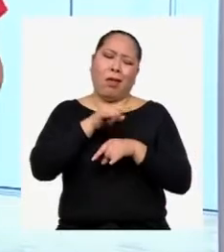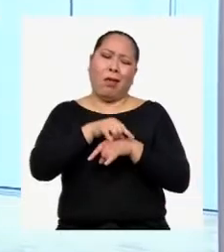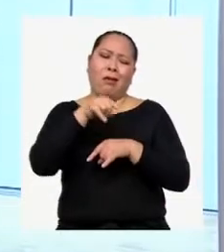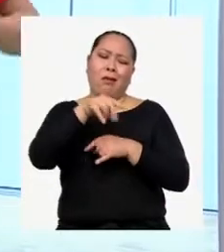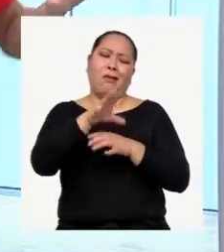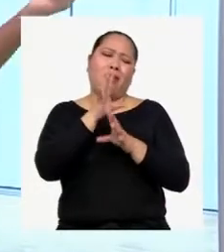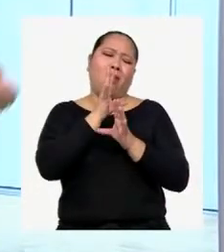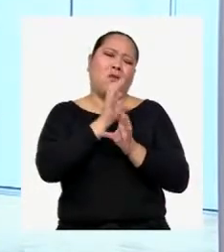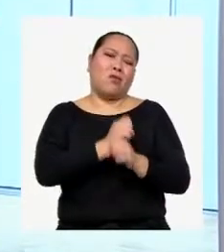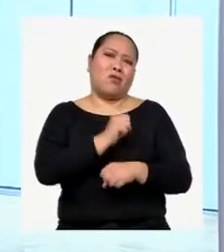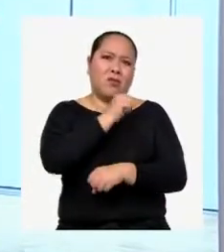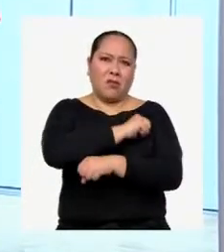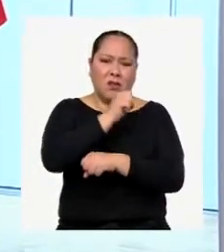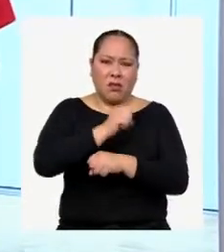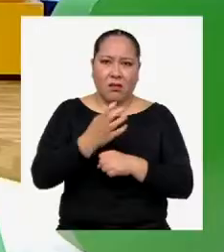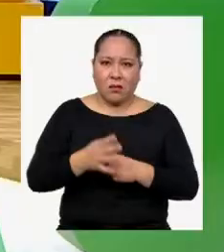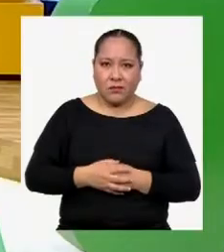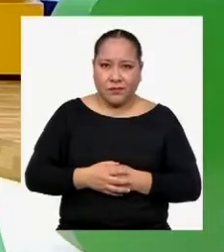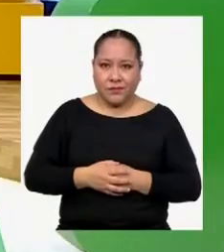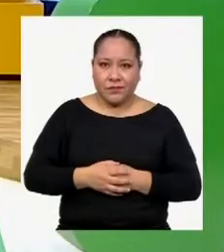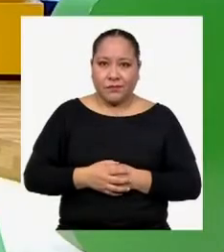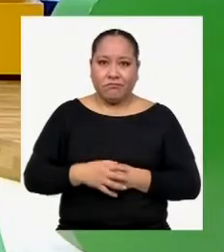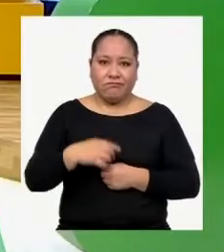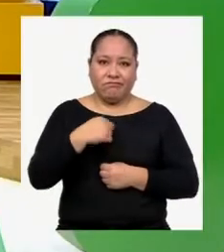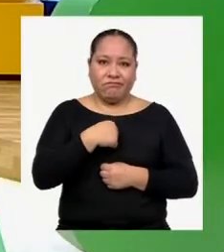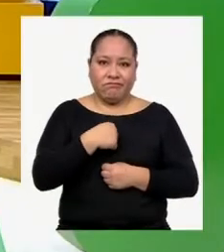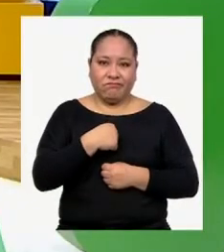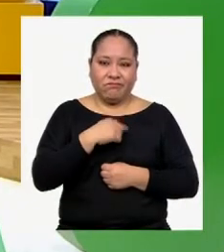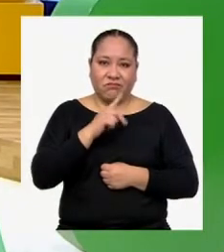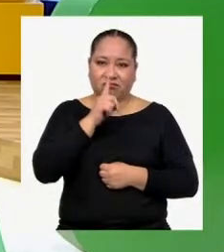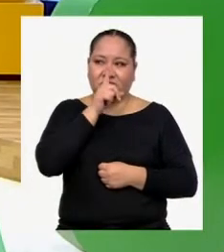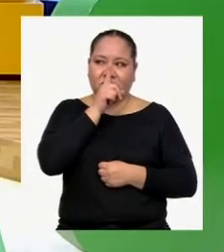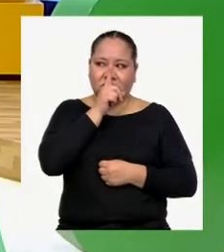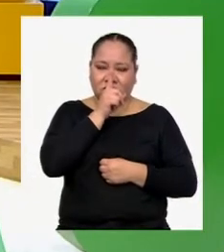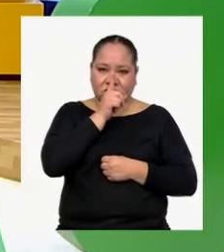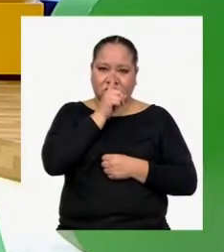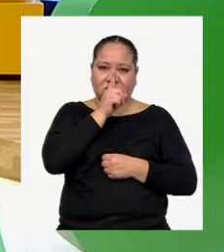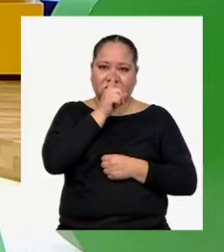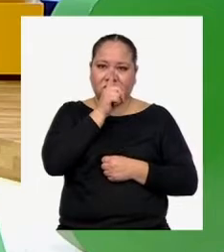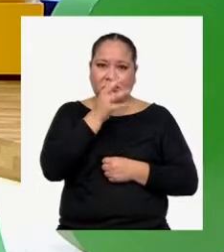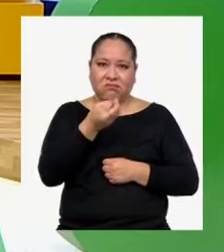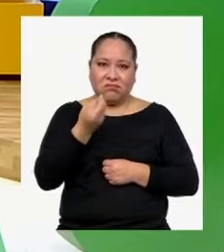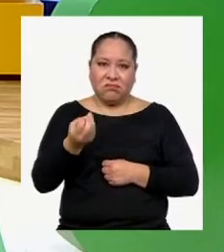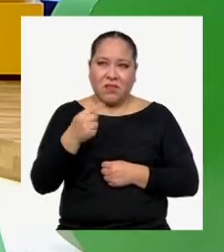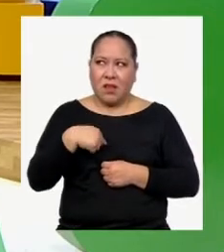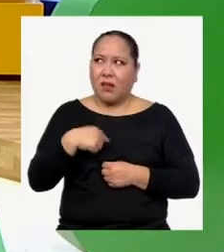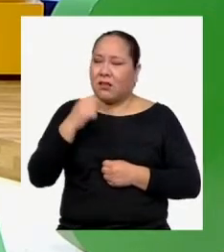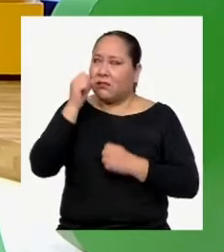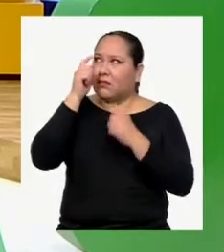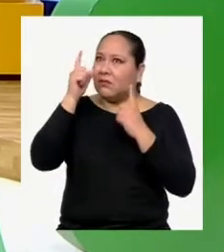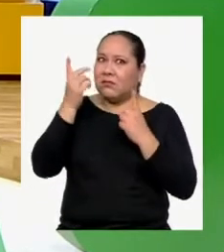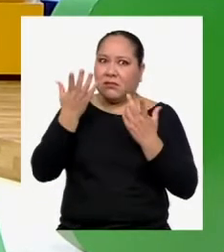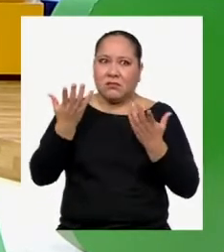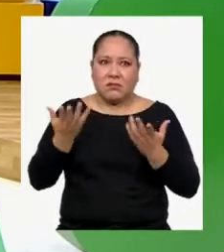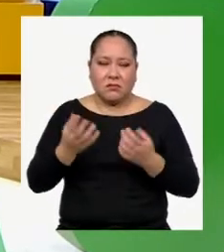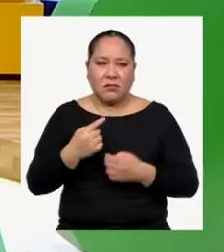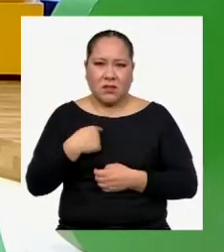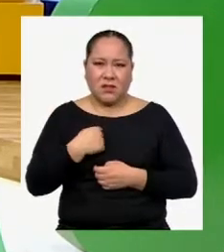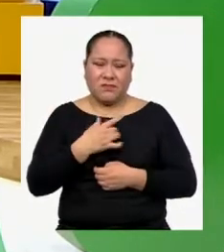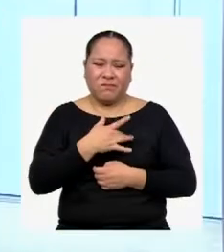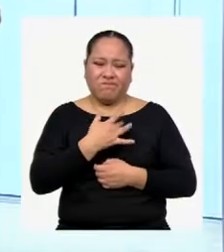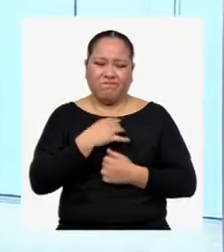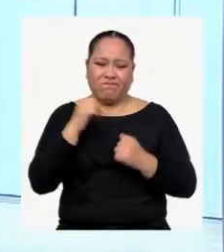costumbre andina tan chévere. Y yo no dije nada, porque el hecho me agarró de sorpresa y me